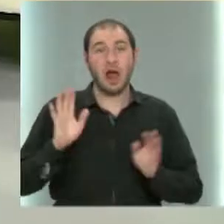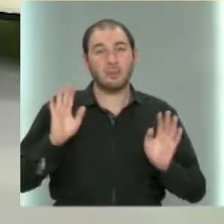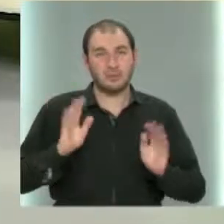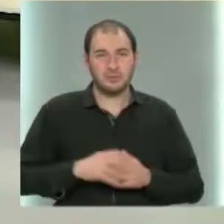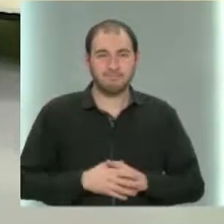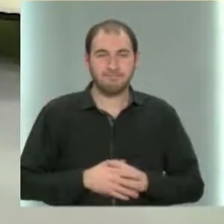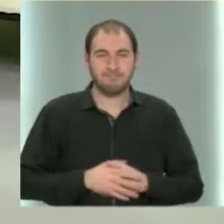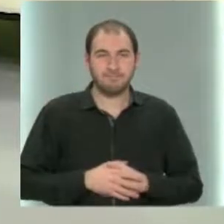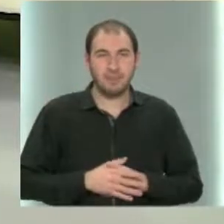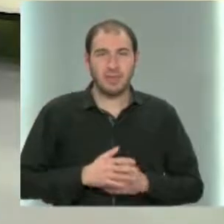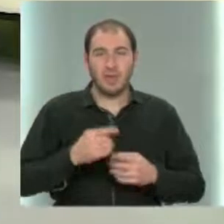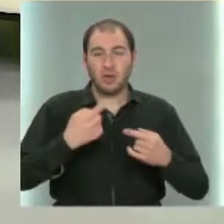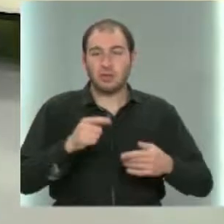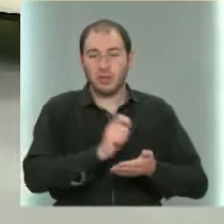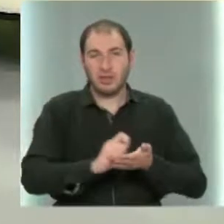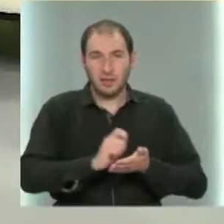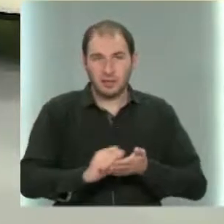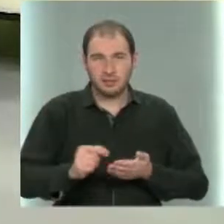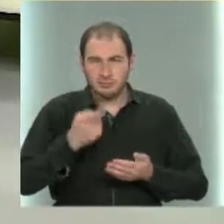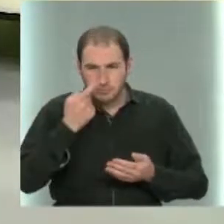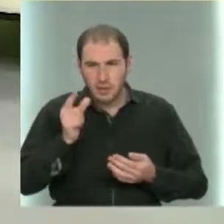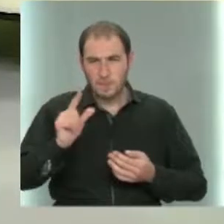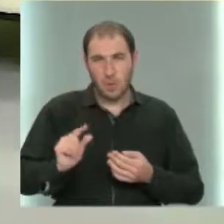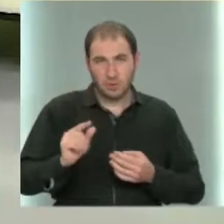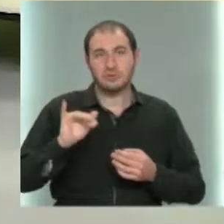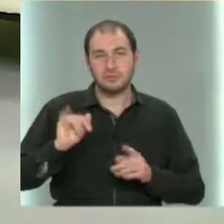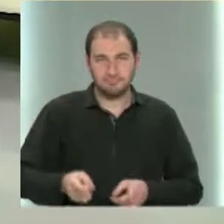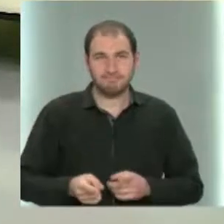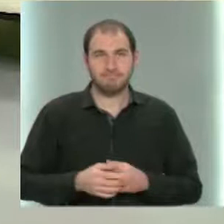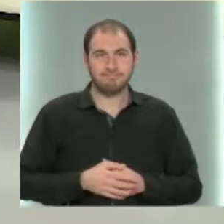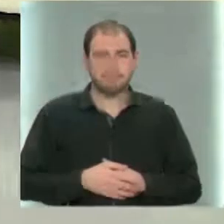probable. Quizás su obra no sea tan atractiva, es muy probable también.